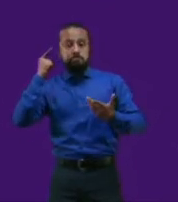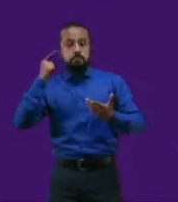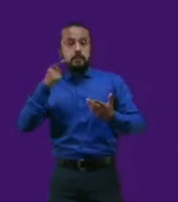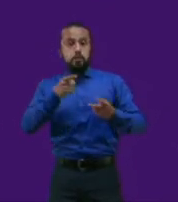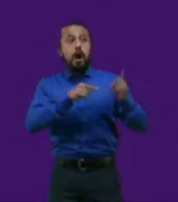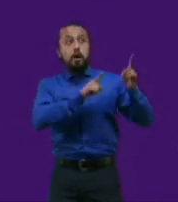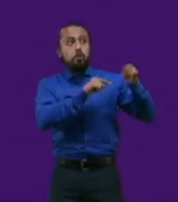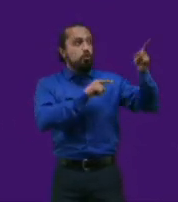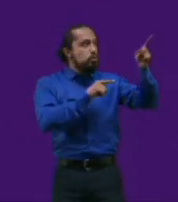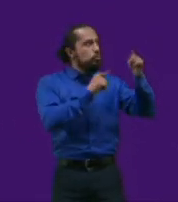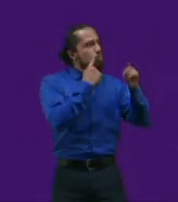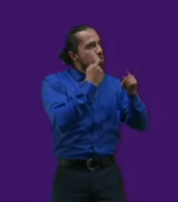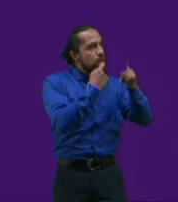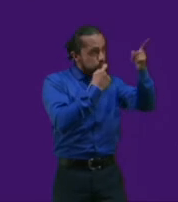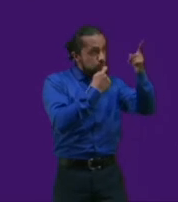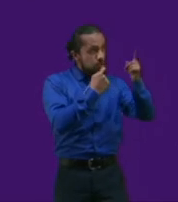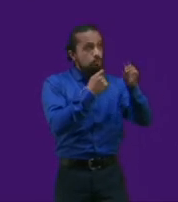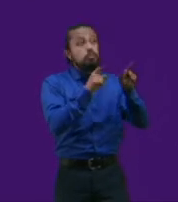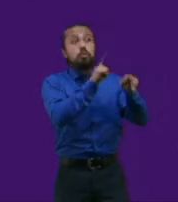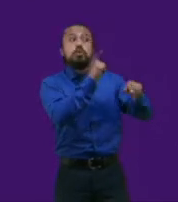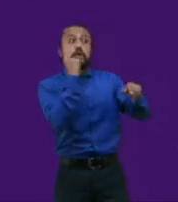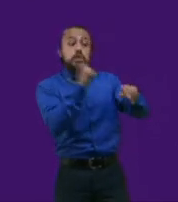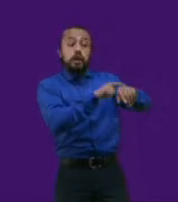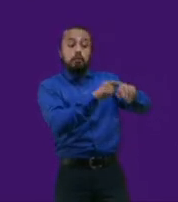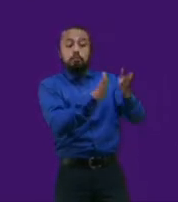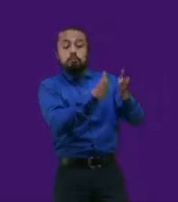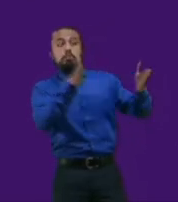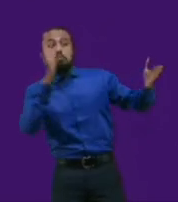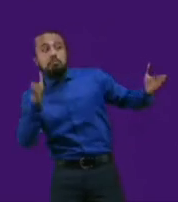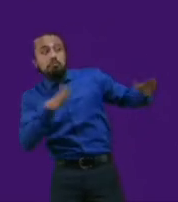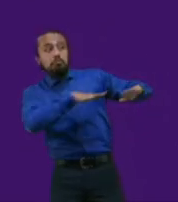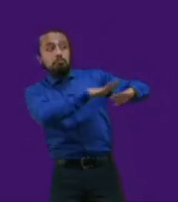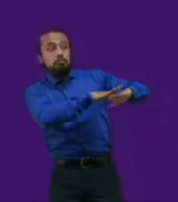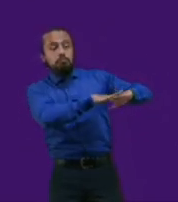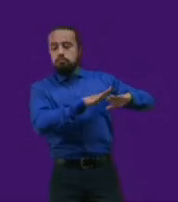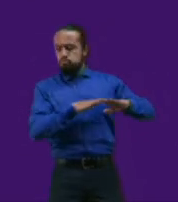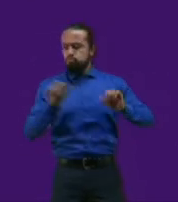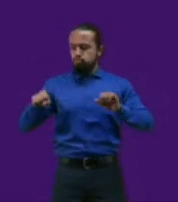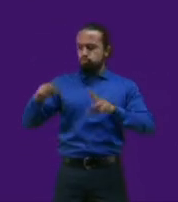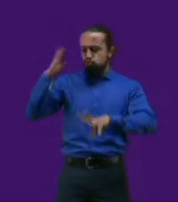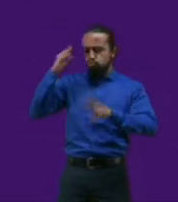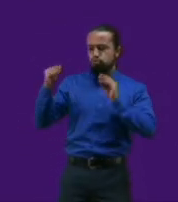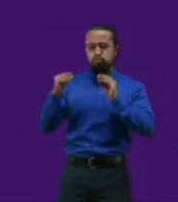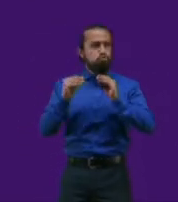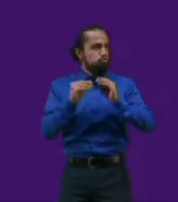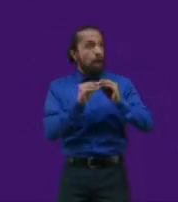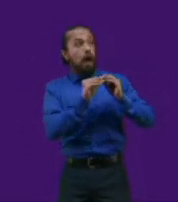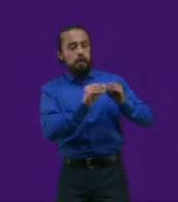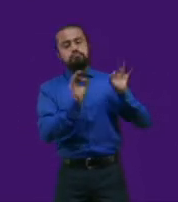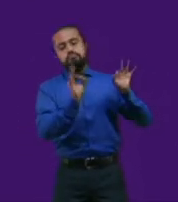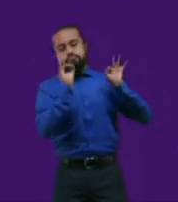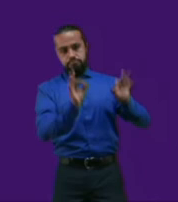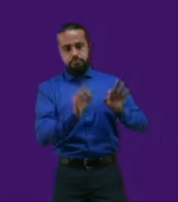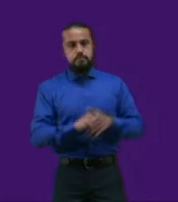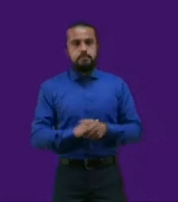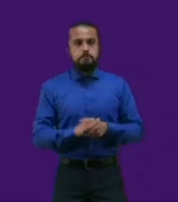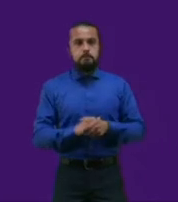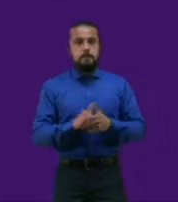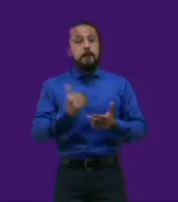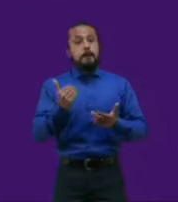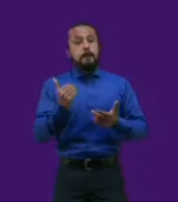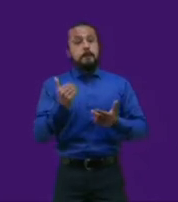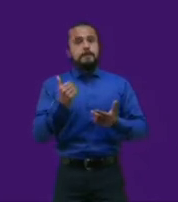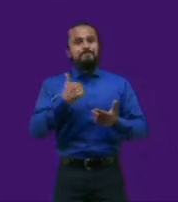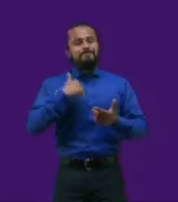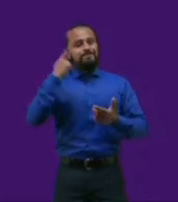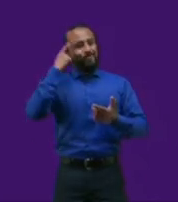se autodescriben y digamos tienen una trayectoria también de eso. Buscaría el tema, mira, y esto es un tema que hay